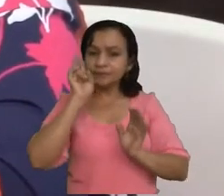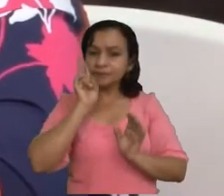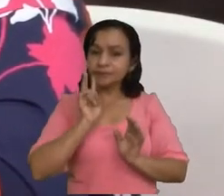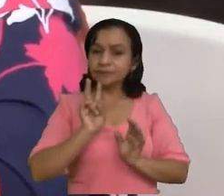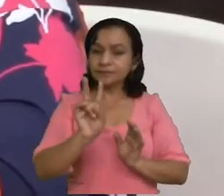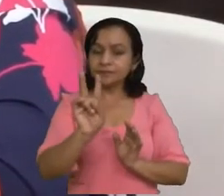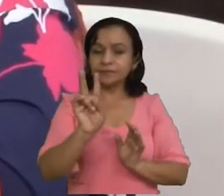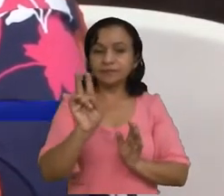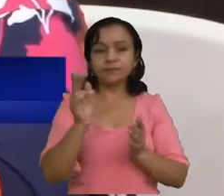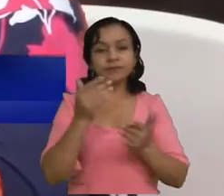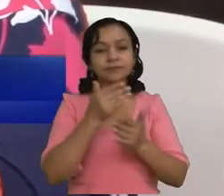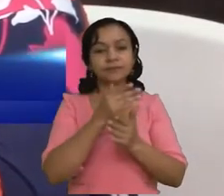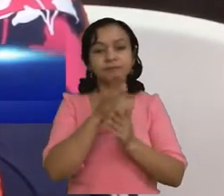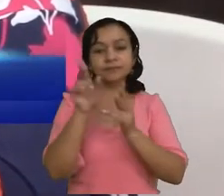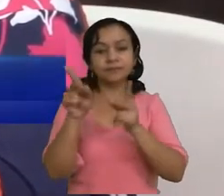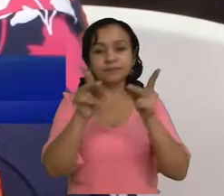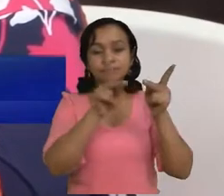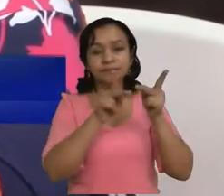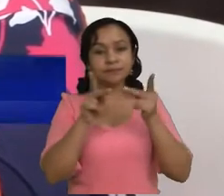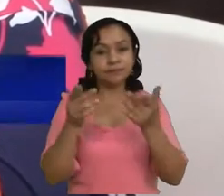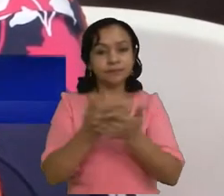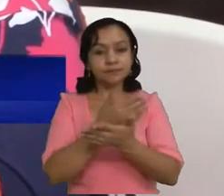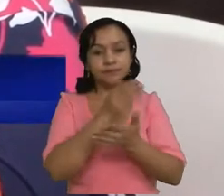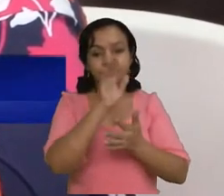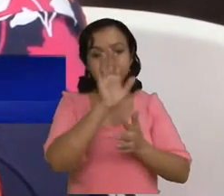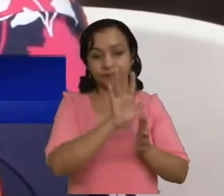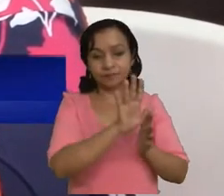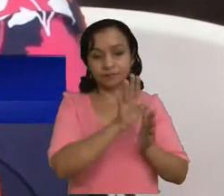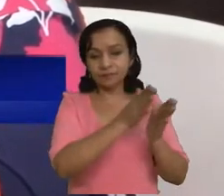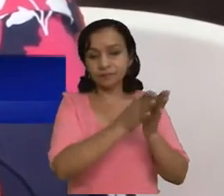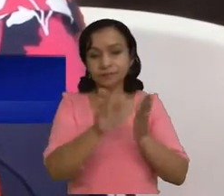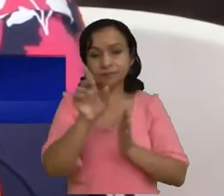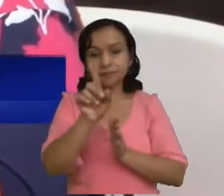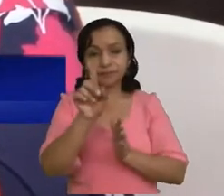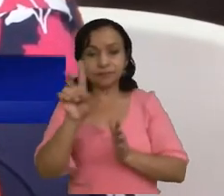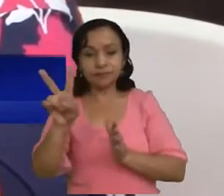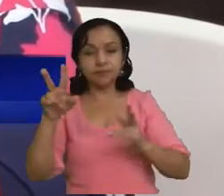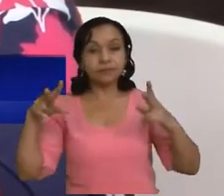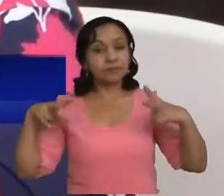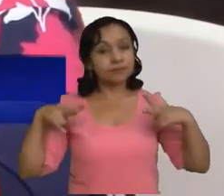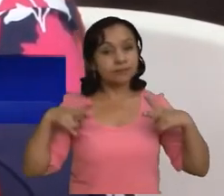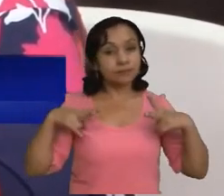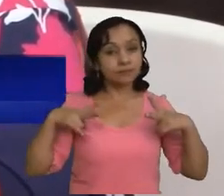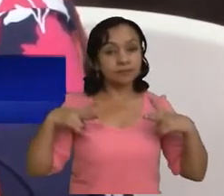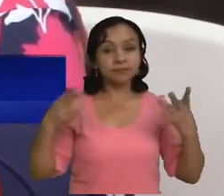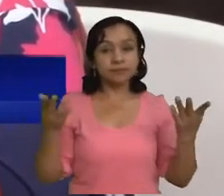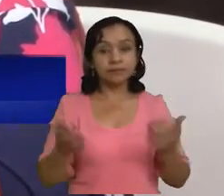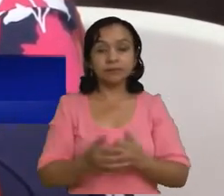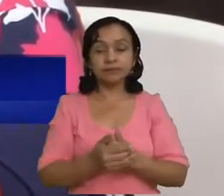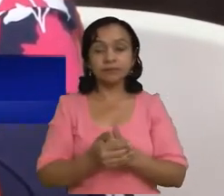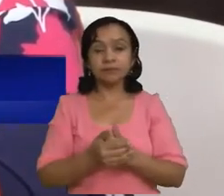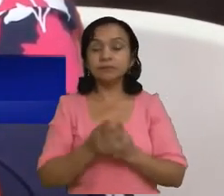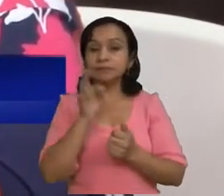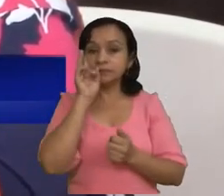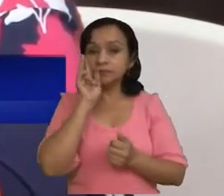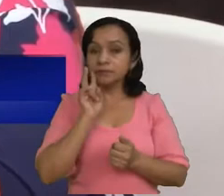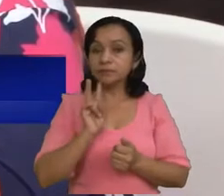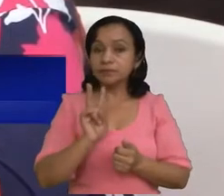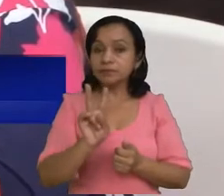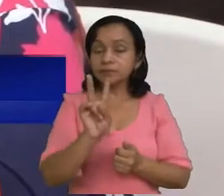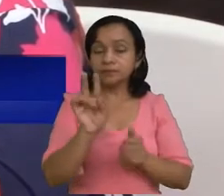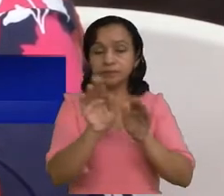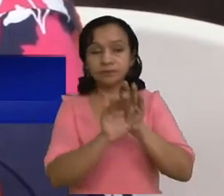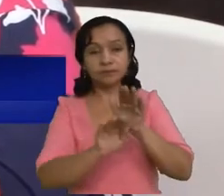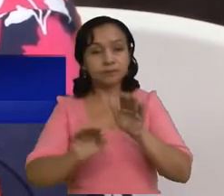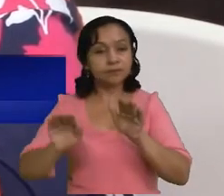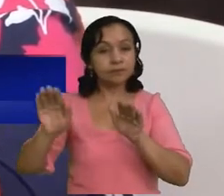las frecuencias para este periodo del 5 al 12 de abril y proyectamos un